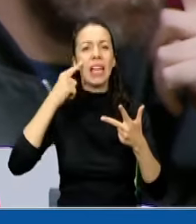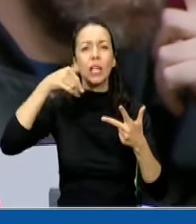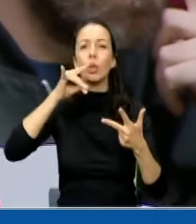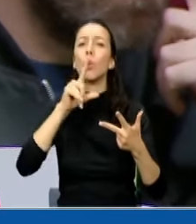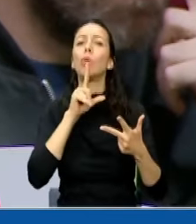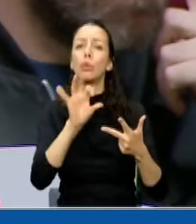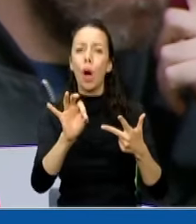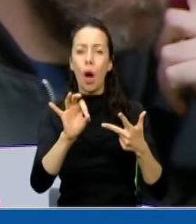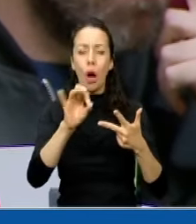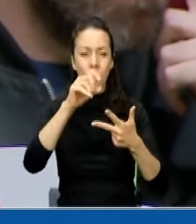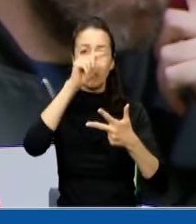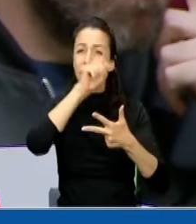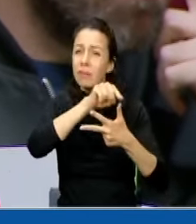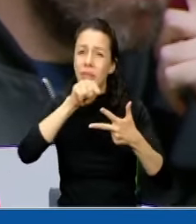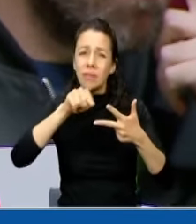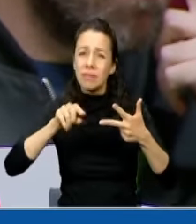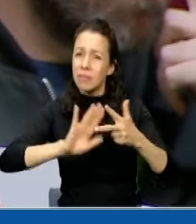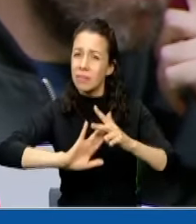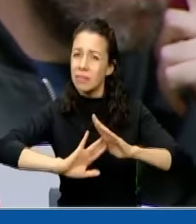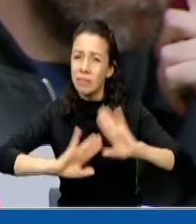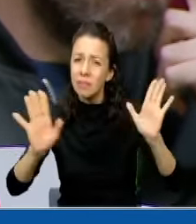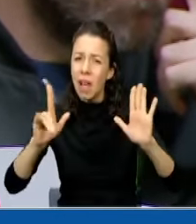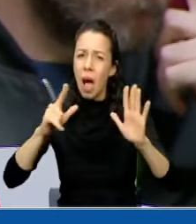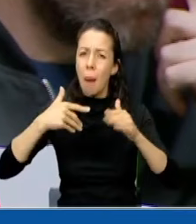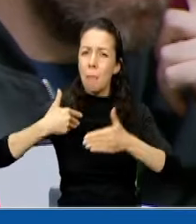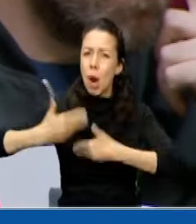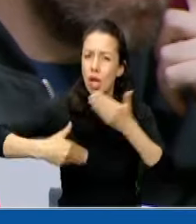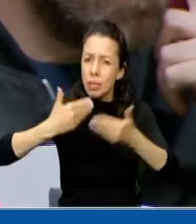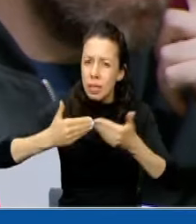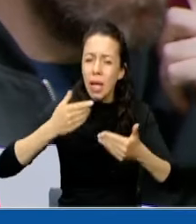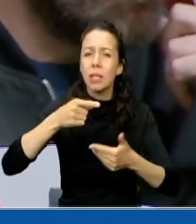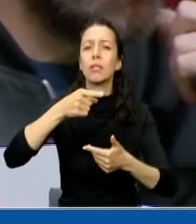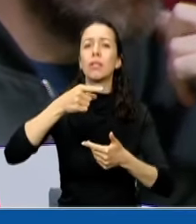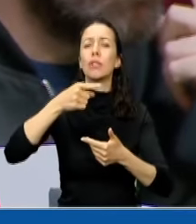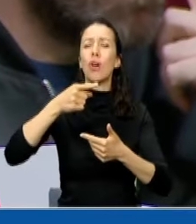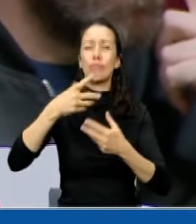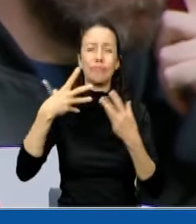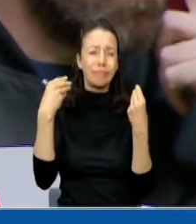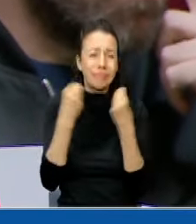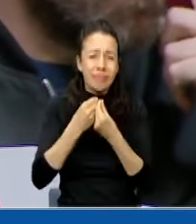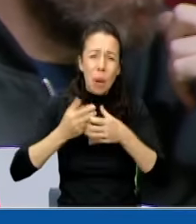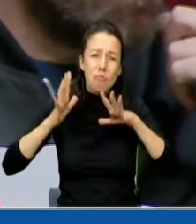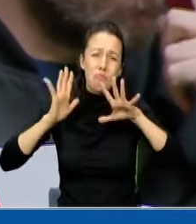Hemos tenido luego de enormes movilizaciones